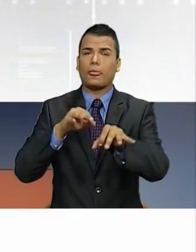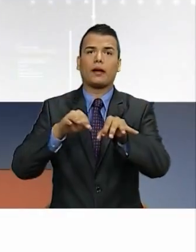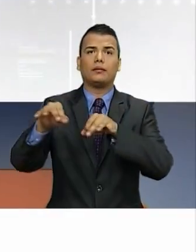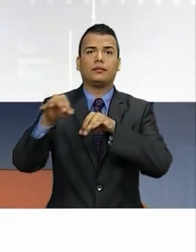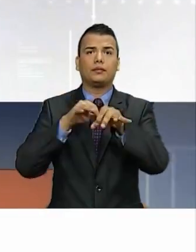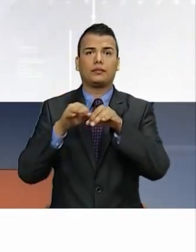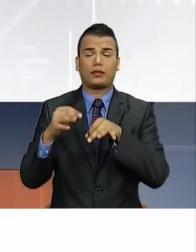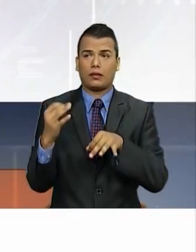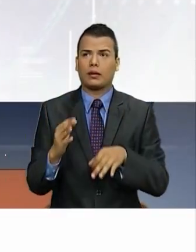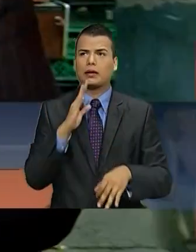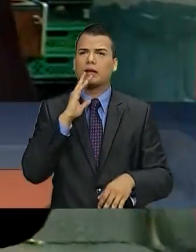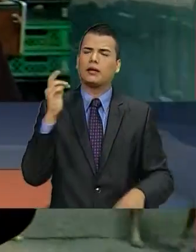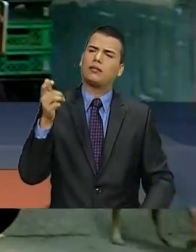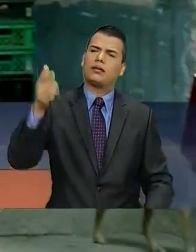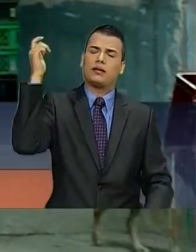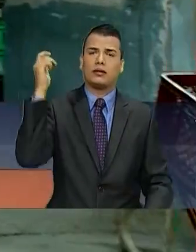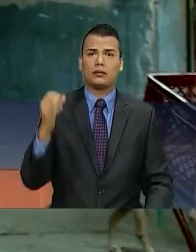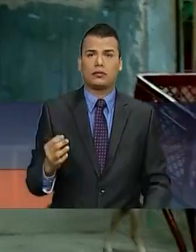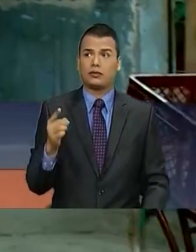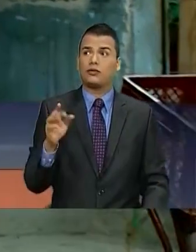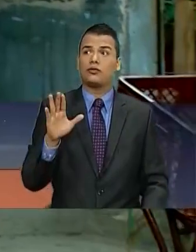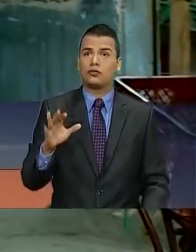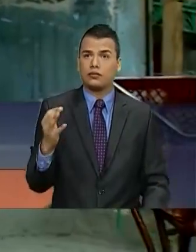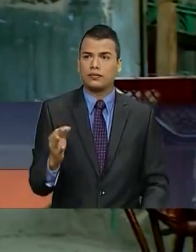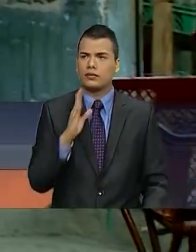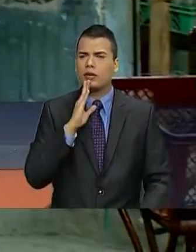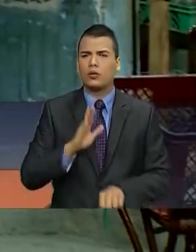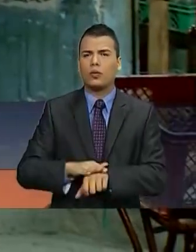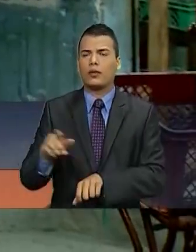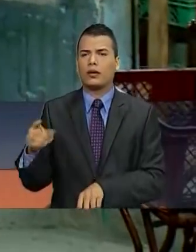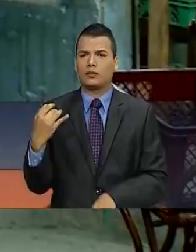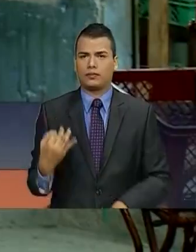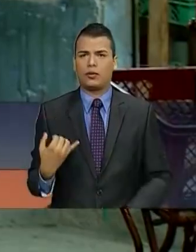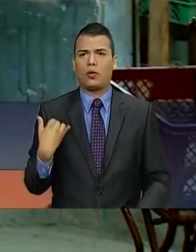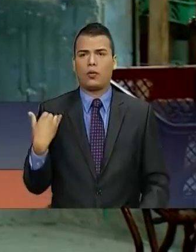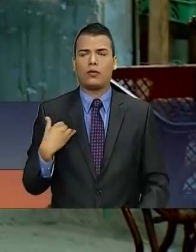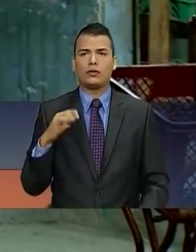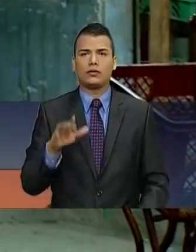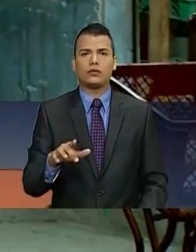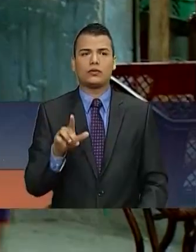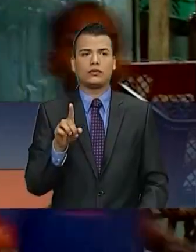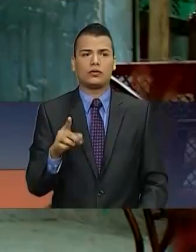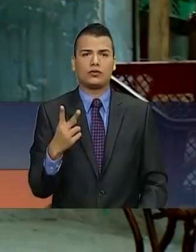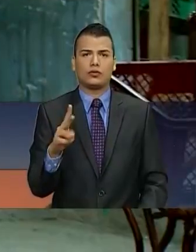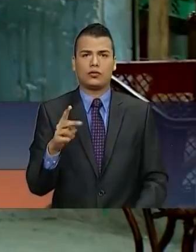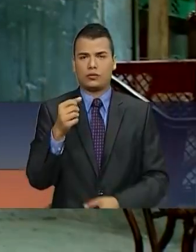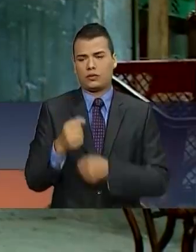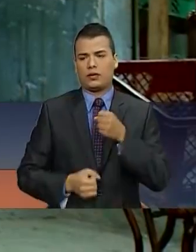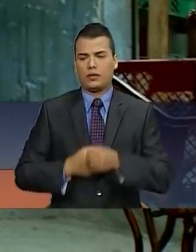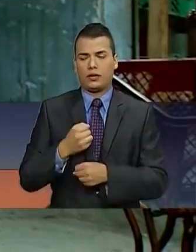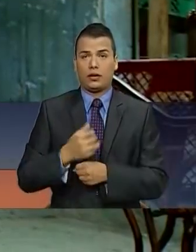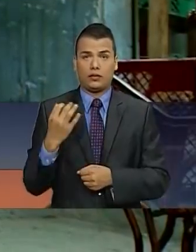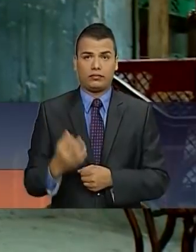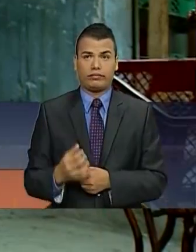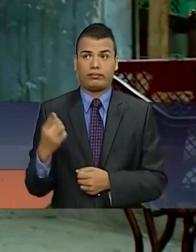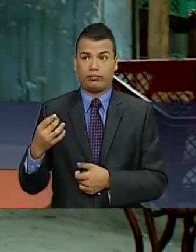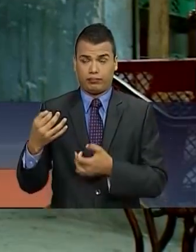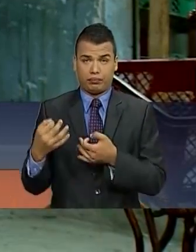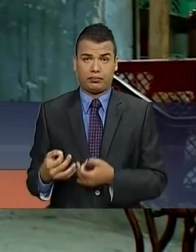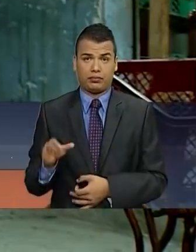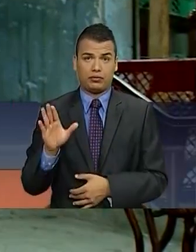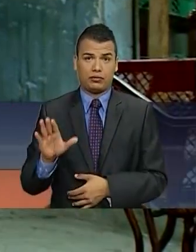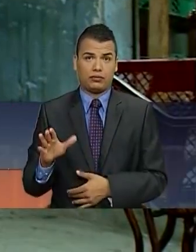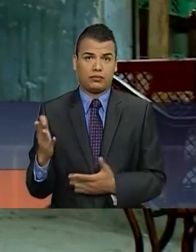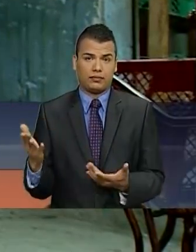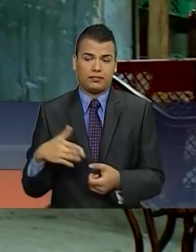quien acciona el arma de fuego en contra de este líder comunitario es un niño de tan solo 12 años de edad, que pues obviamente